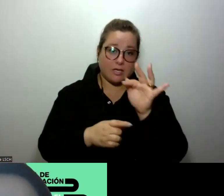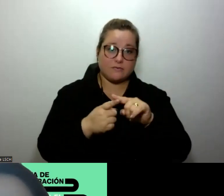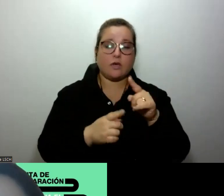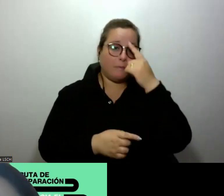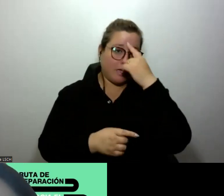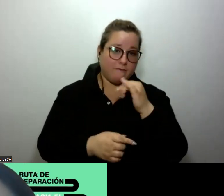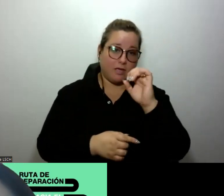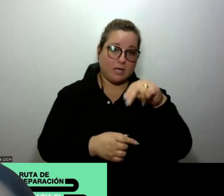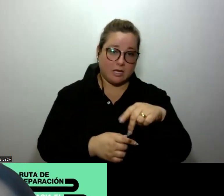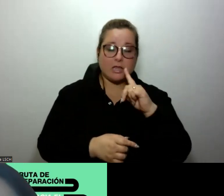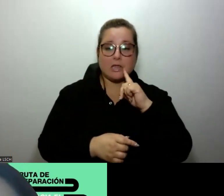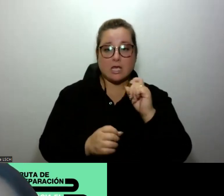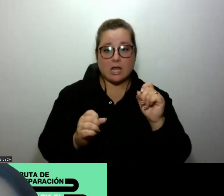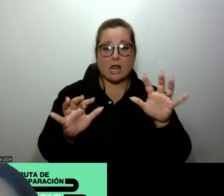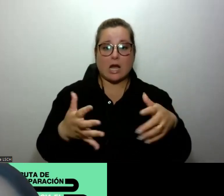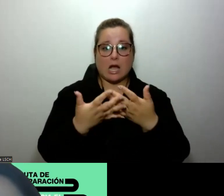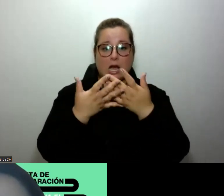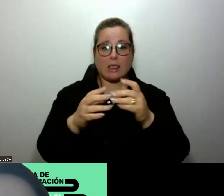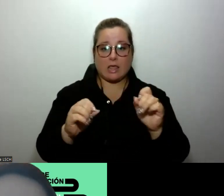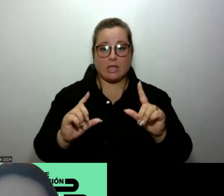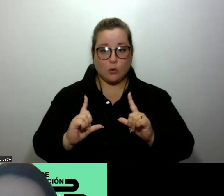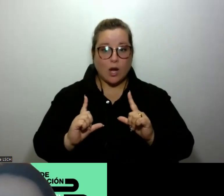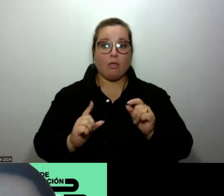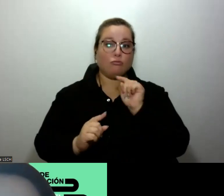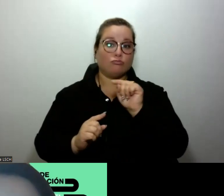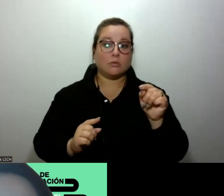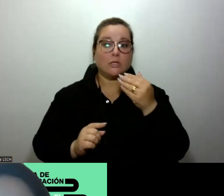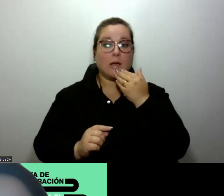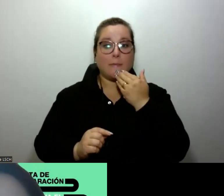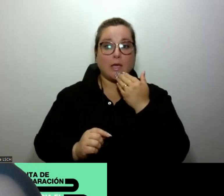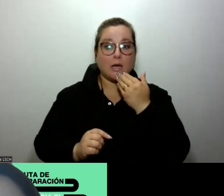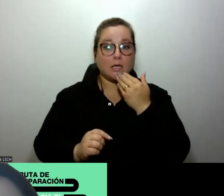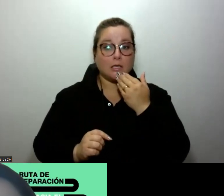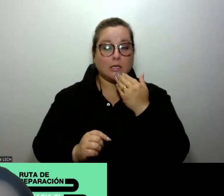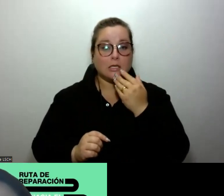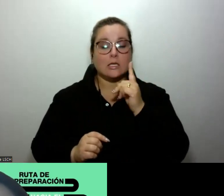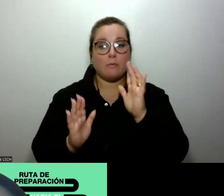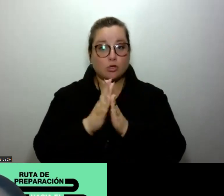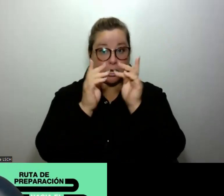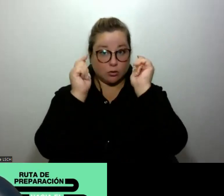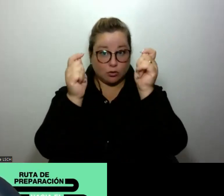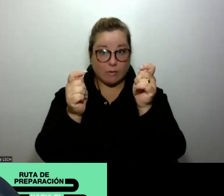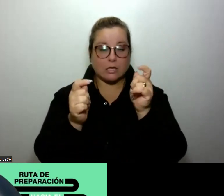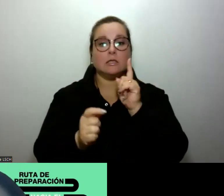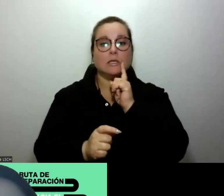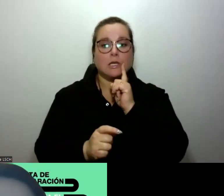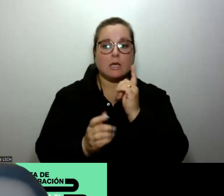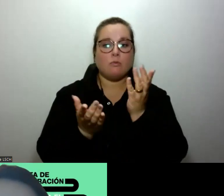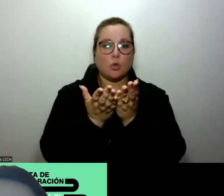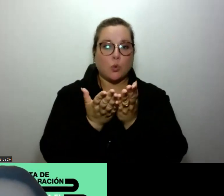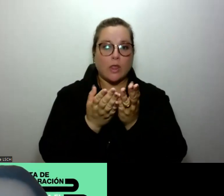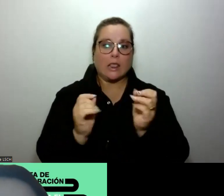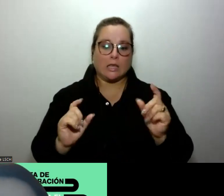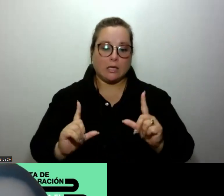de la red de egresados eh donde también Bueno ahí también por Santo Tomás todos los estudiantes y egresados